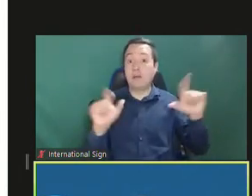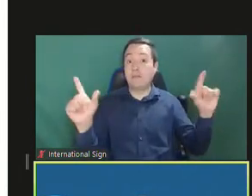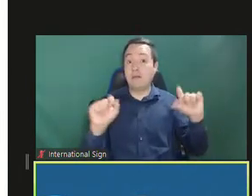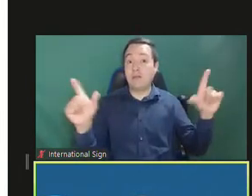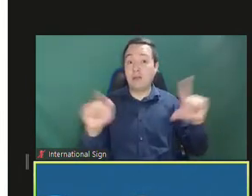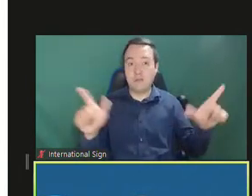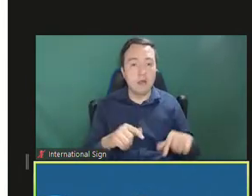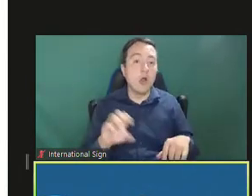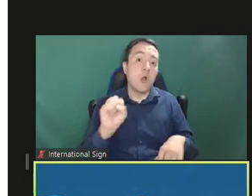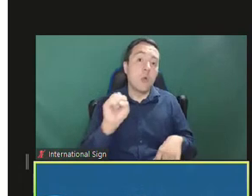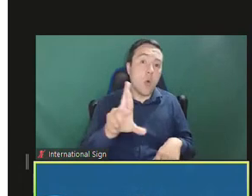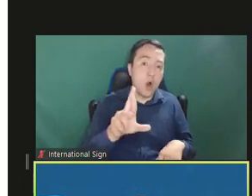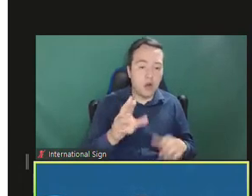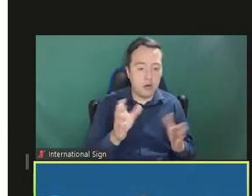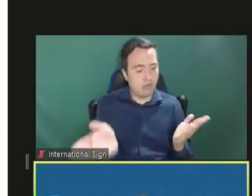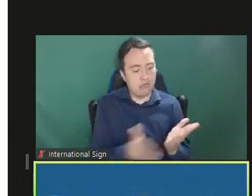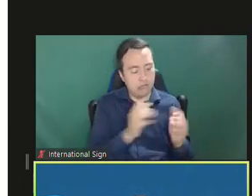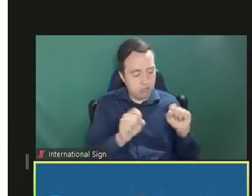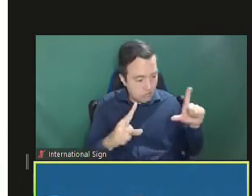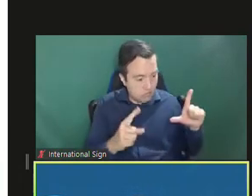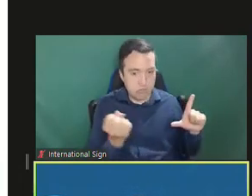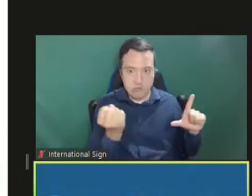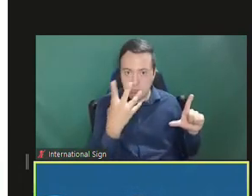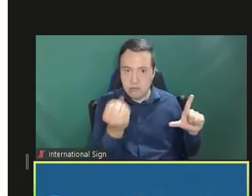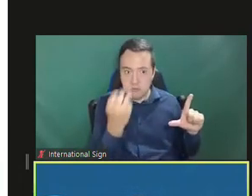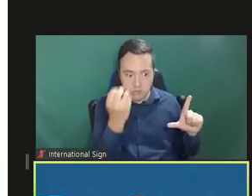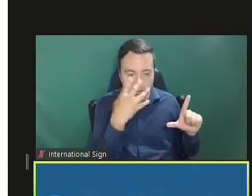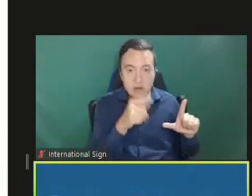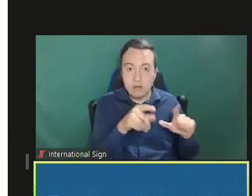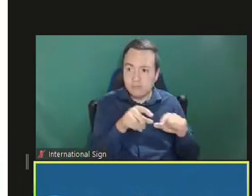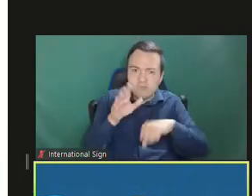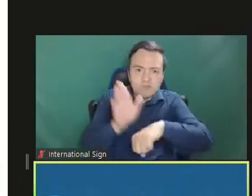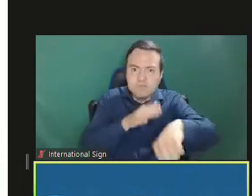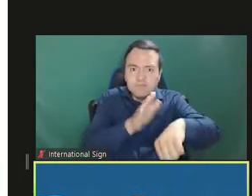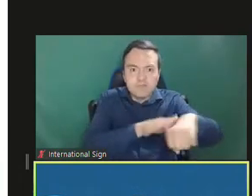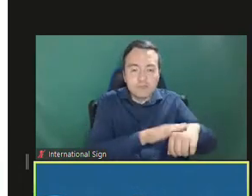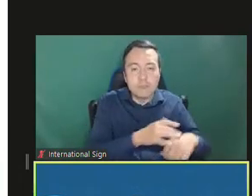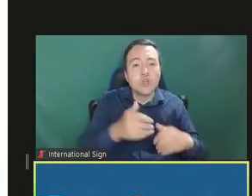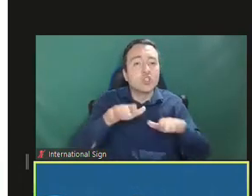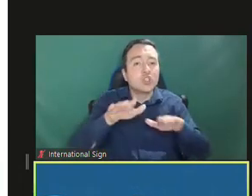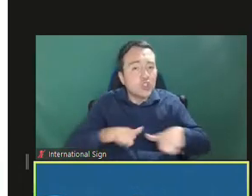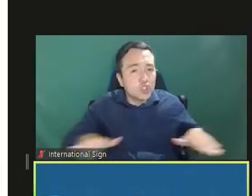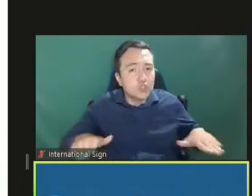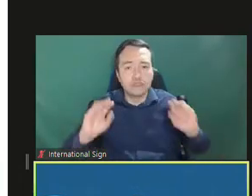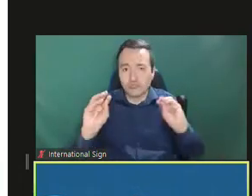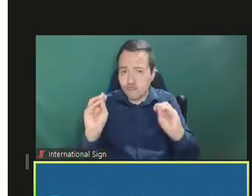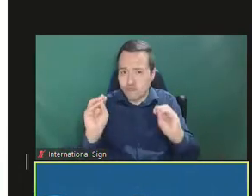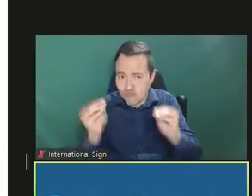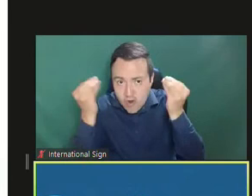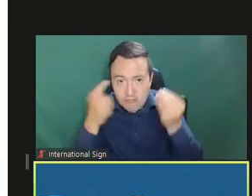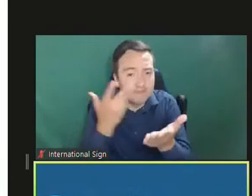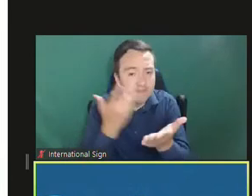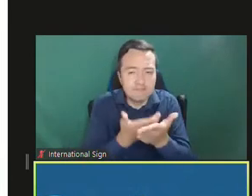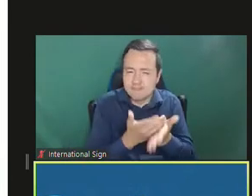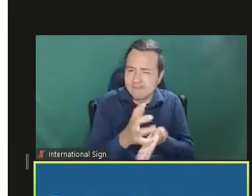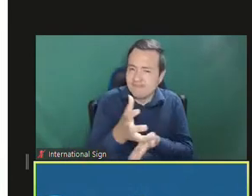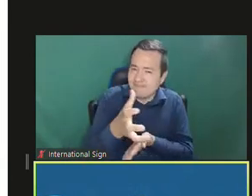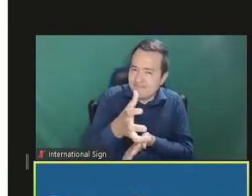se va dirigida a niños adolescentes y se han presentado impugnaciones o